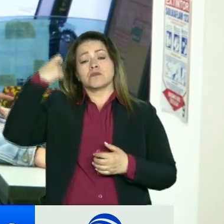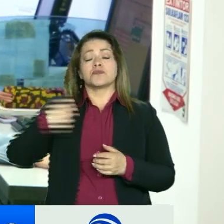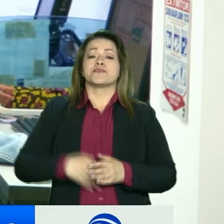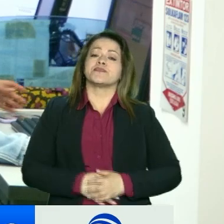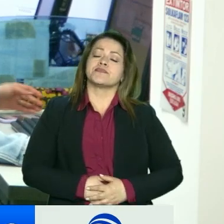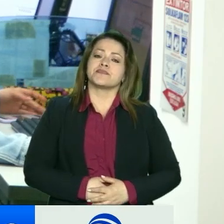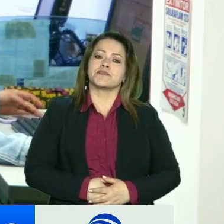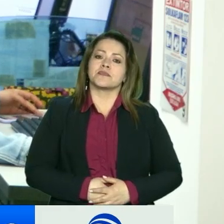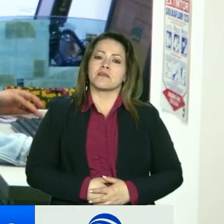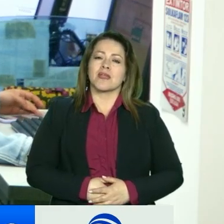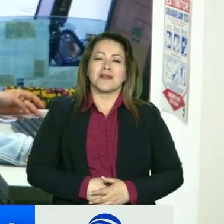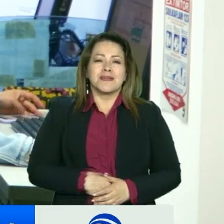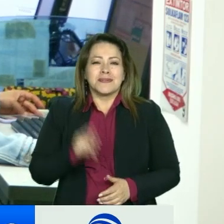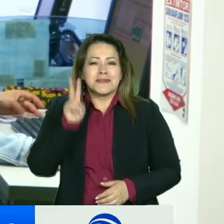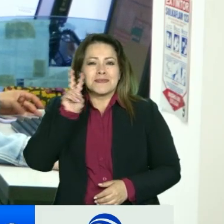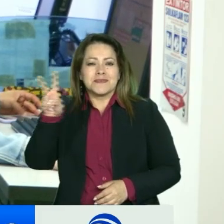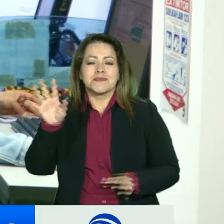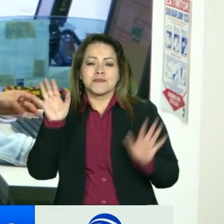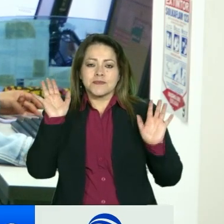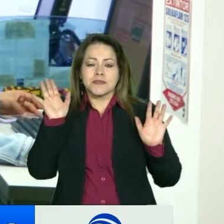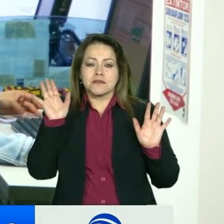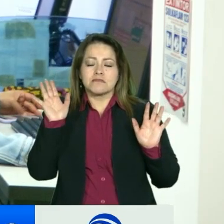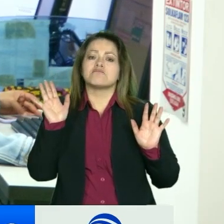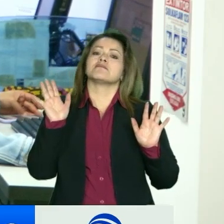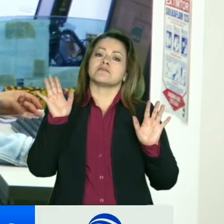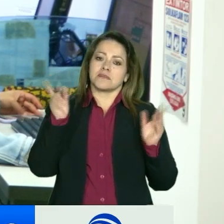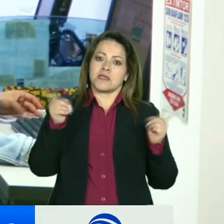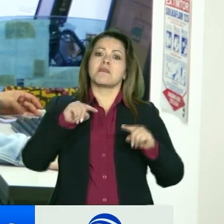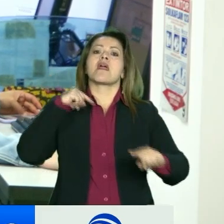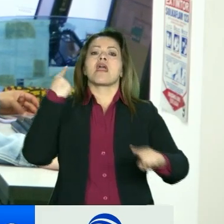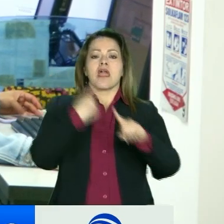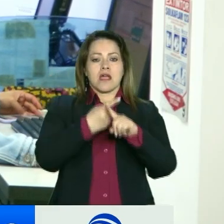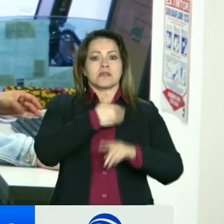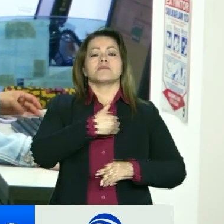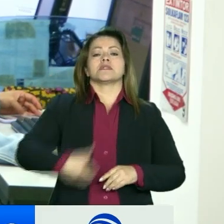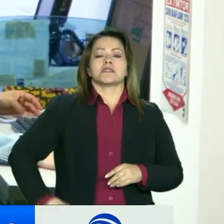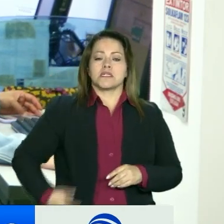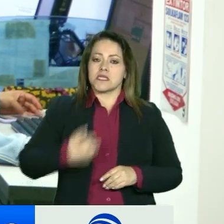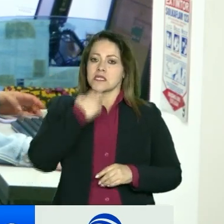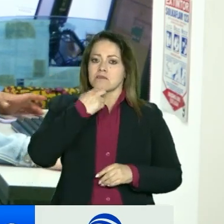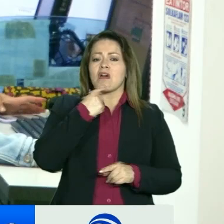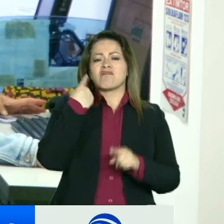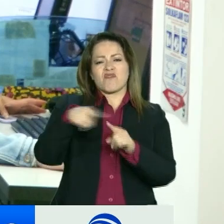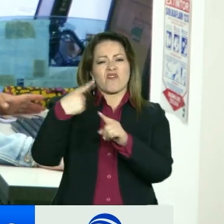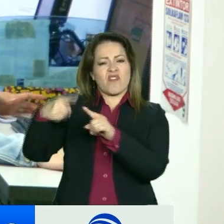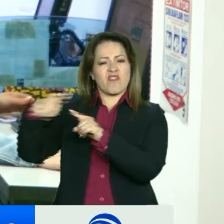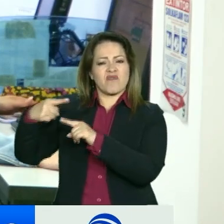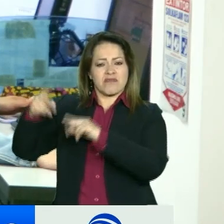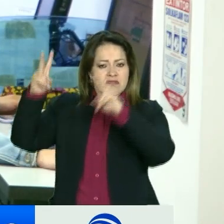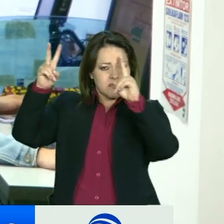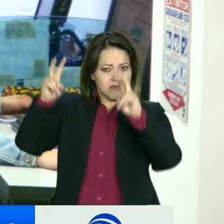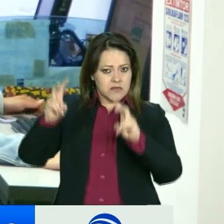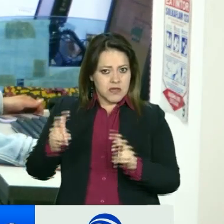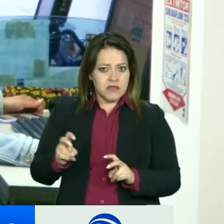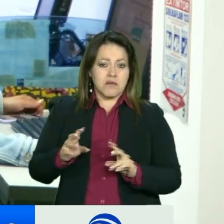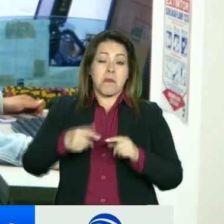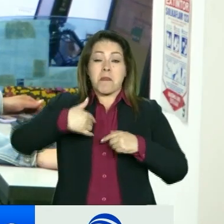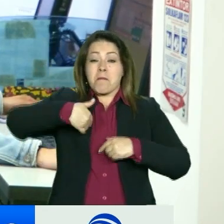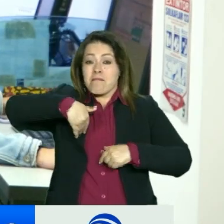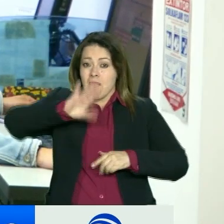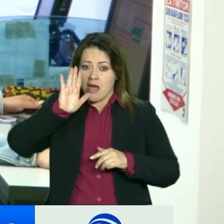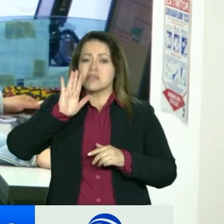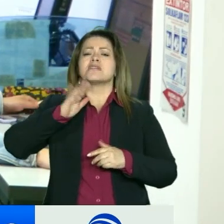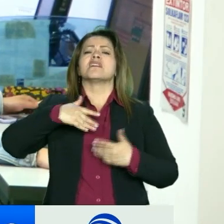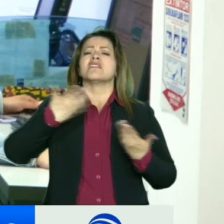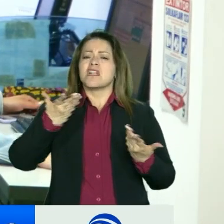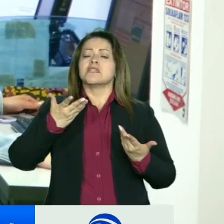Como ustedes se pudieron observar, Ana María y televidentes, también el exmandatario nacional se refirió a otros temas, los de coyuntura, pero todo gira